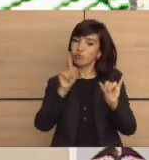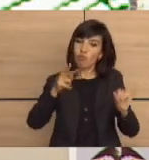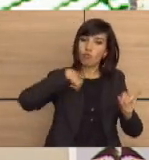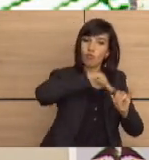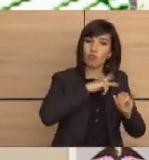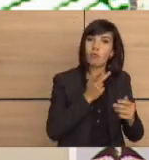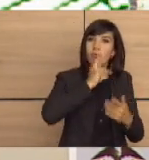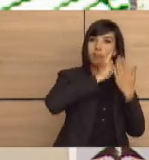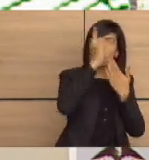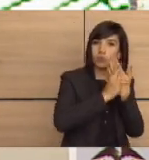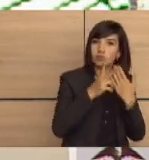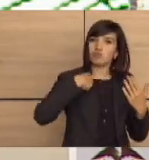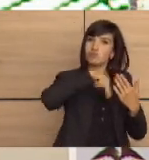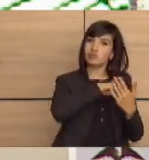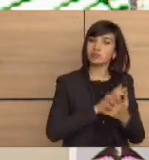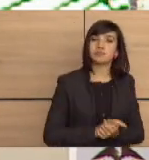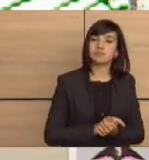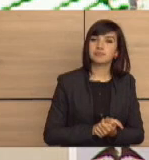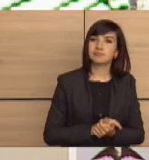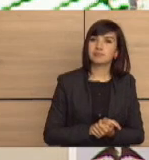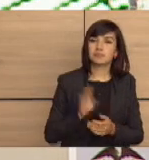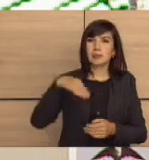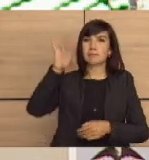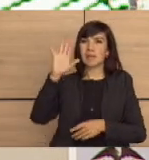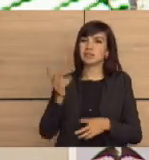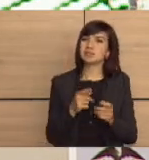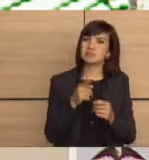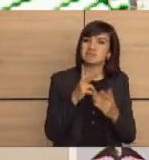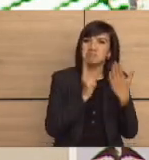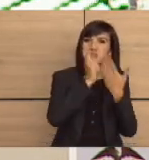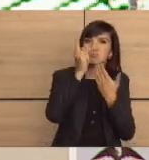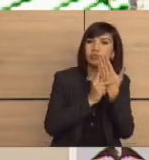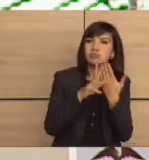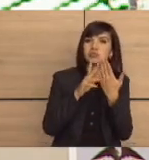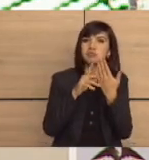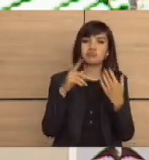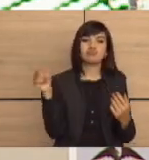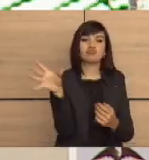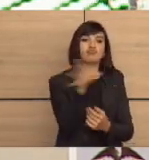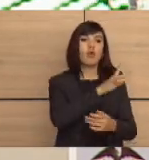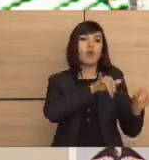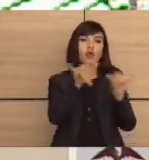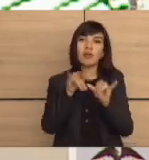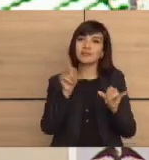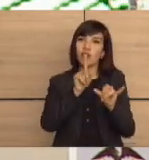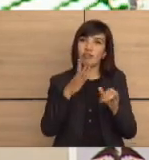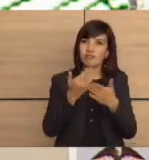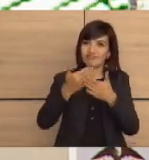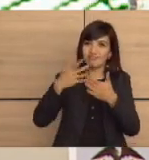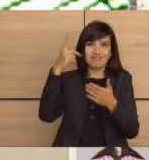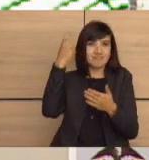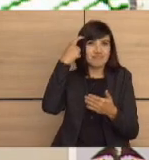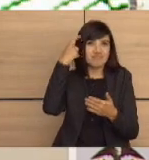se ha ido generalizando, y bien, pero ¿por qué ese fue nuestro proyecto? Eso es lo que entiendo por pensar históricamente.